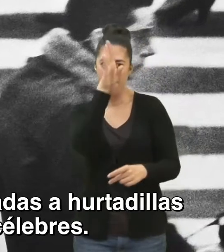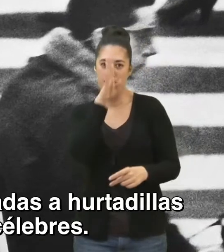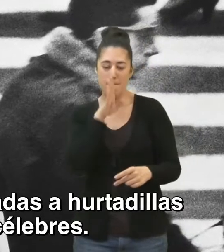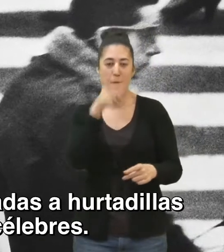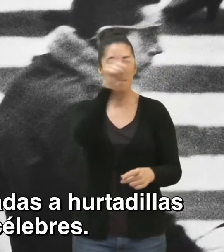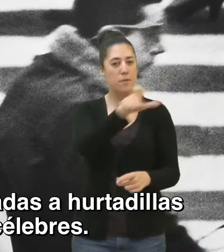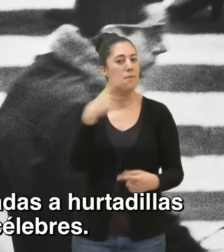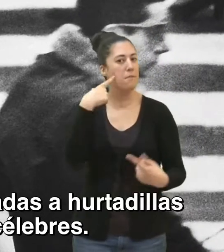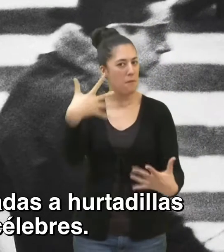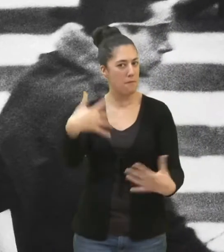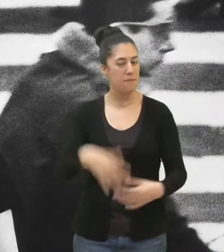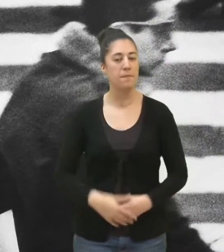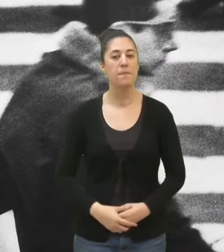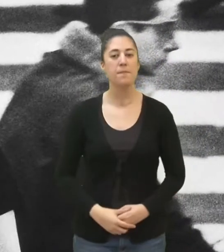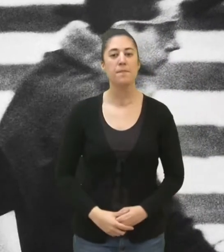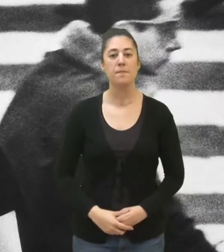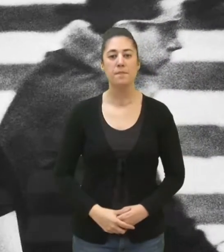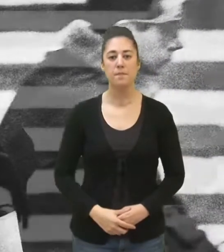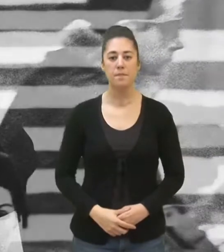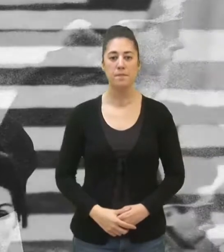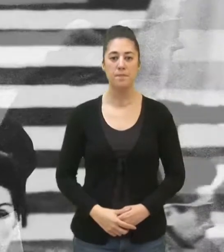a hurtadillas de personajes célebres.